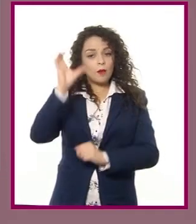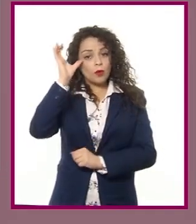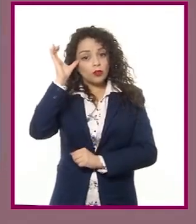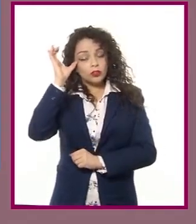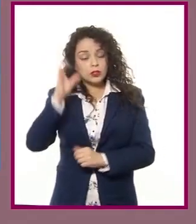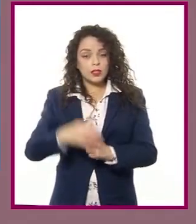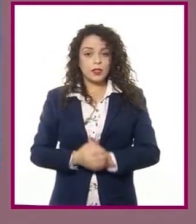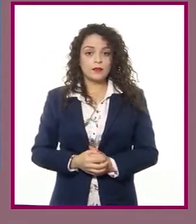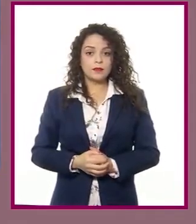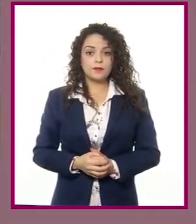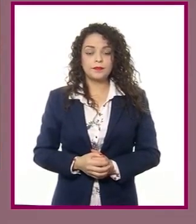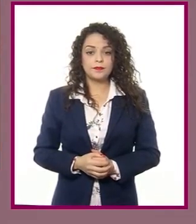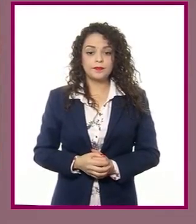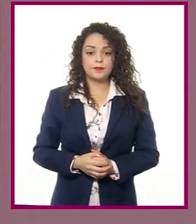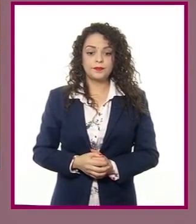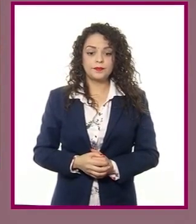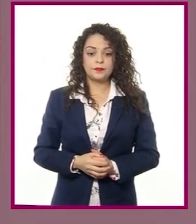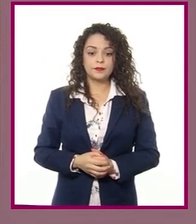interdependencia.